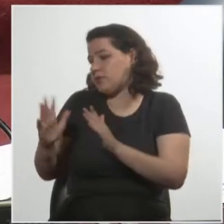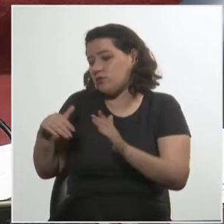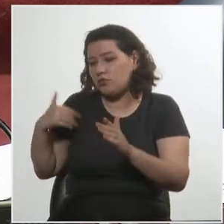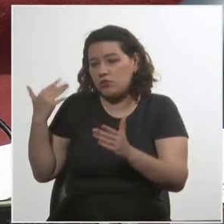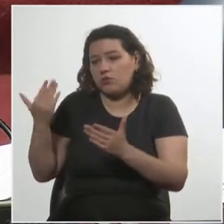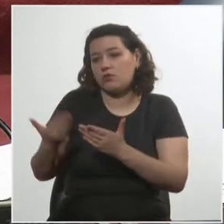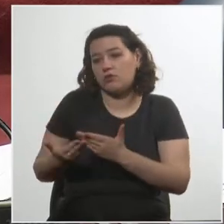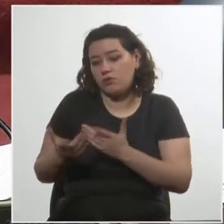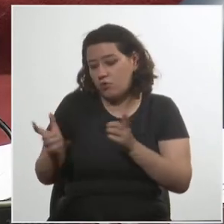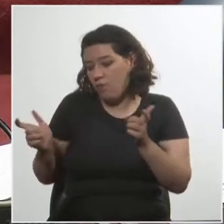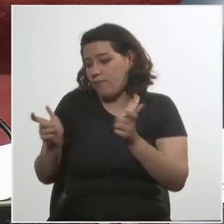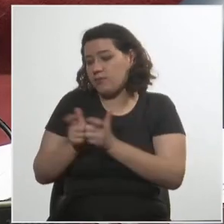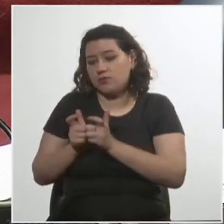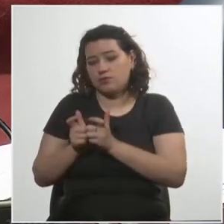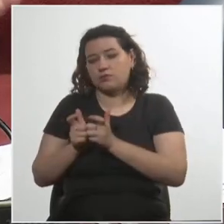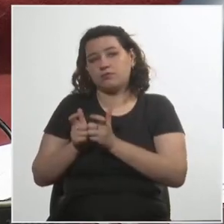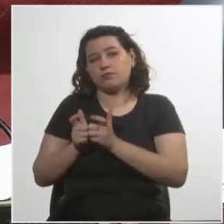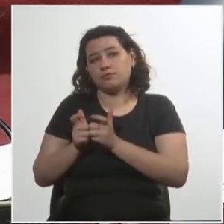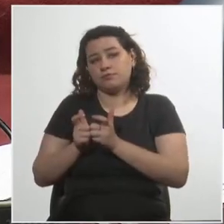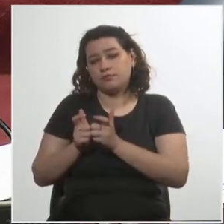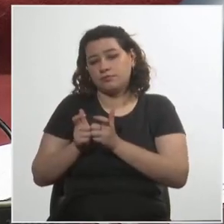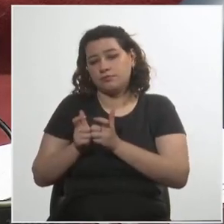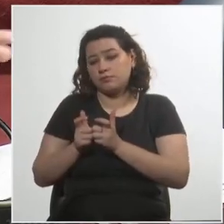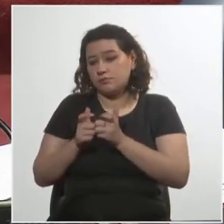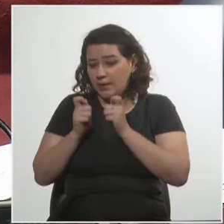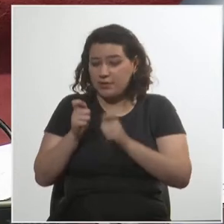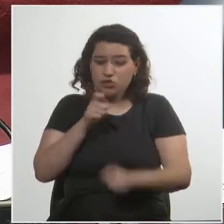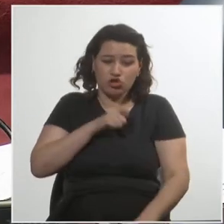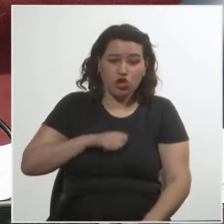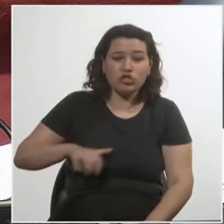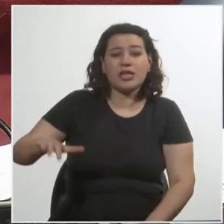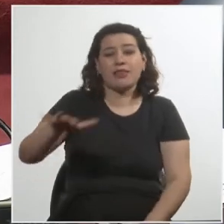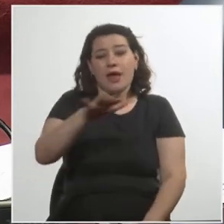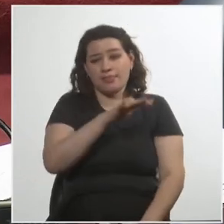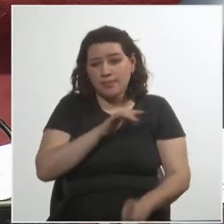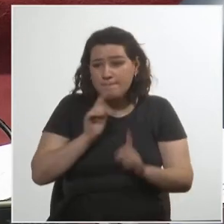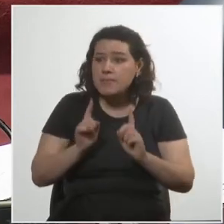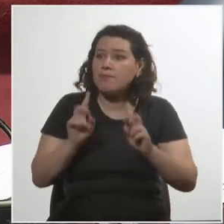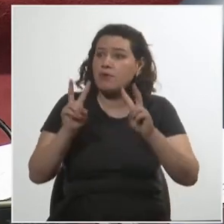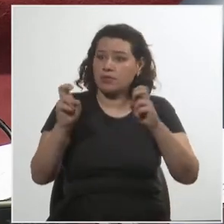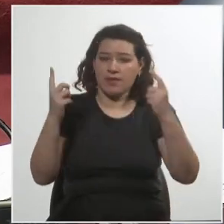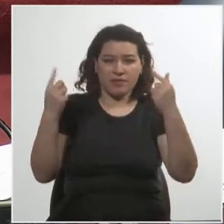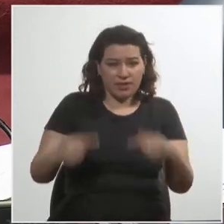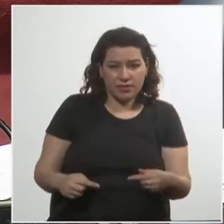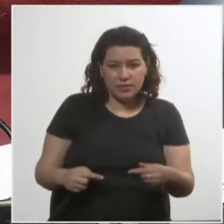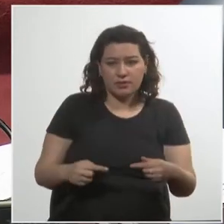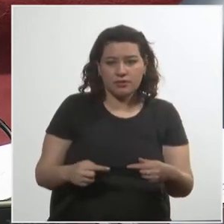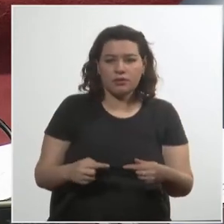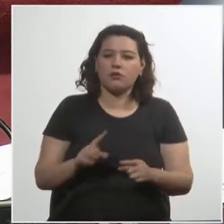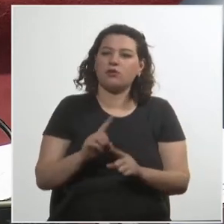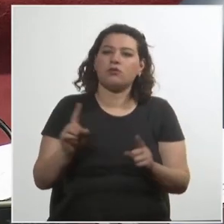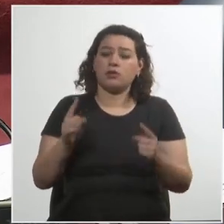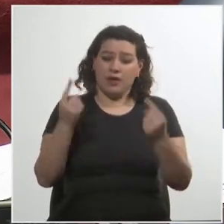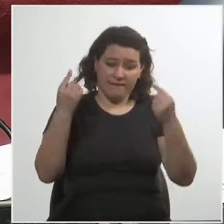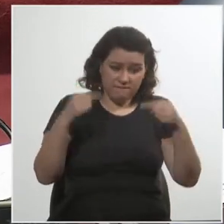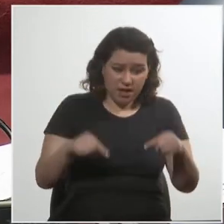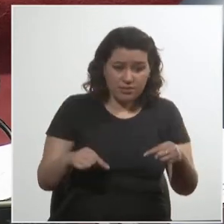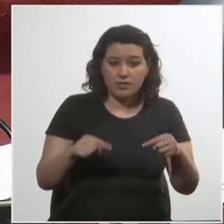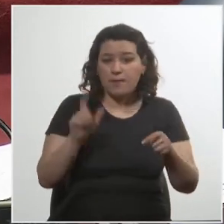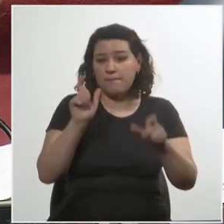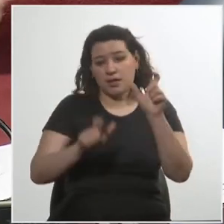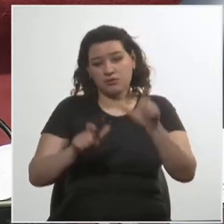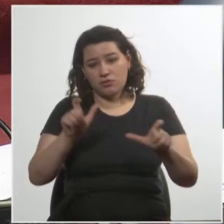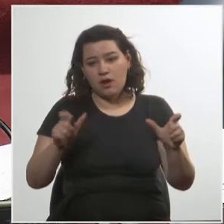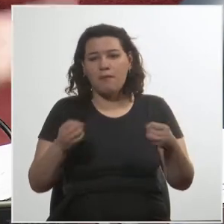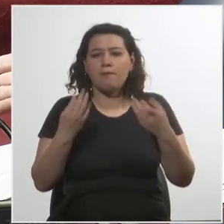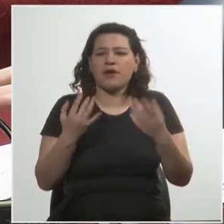presente en la comisión está presente en la sociedad y se debate y no podemos esconder que se debate también entre los ciudadanos